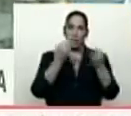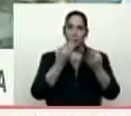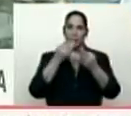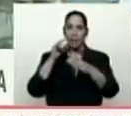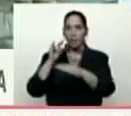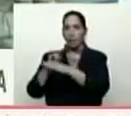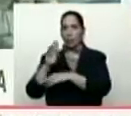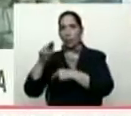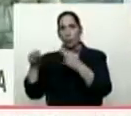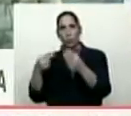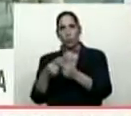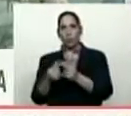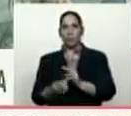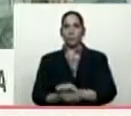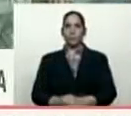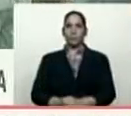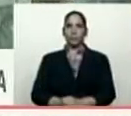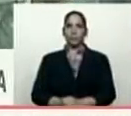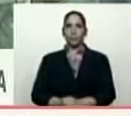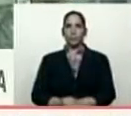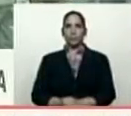siempre. Traidores,